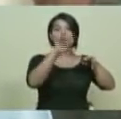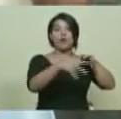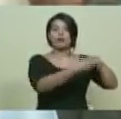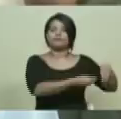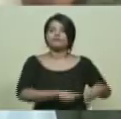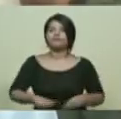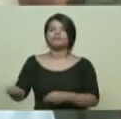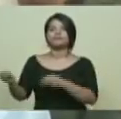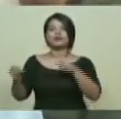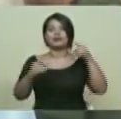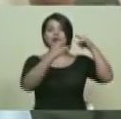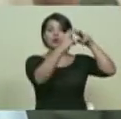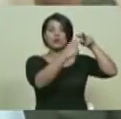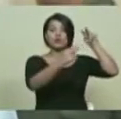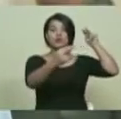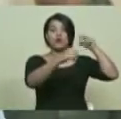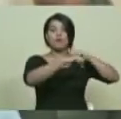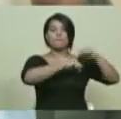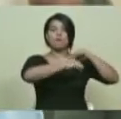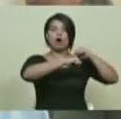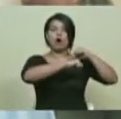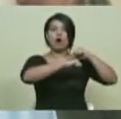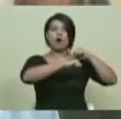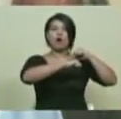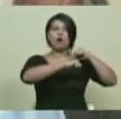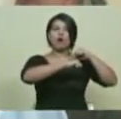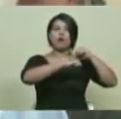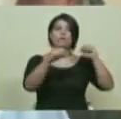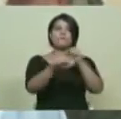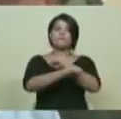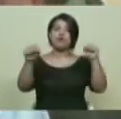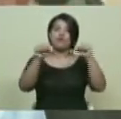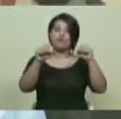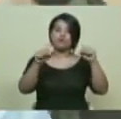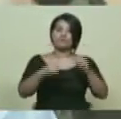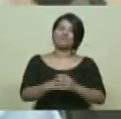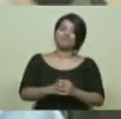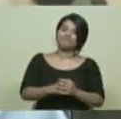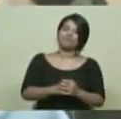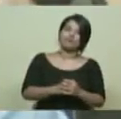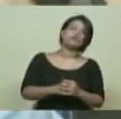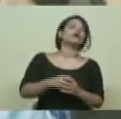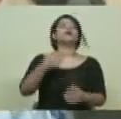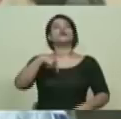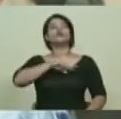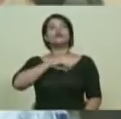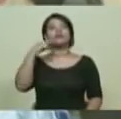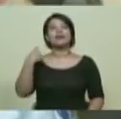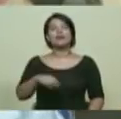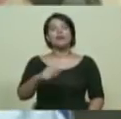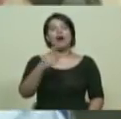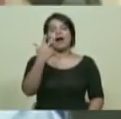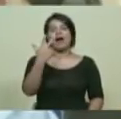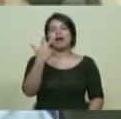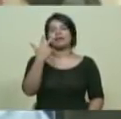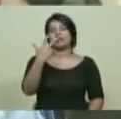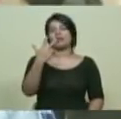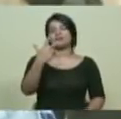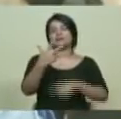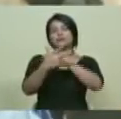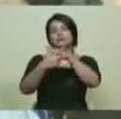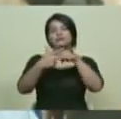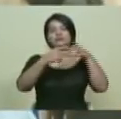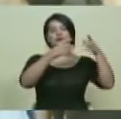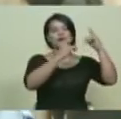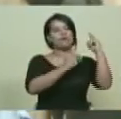la sobrecarga eléctrica. Y le voy a decir por qué. Explotó. Y es tan sencillo. Nosotros tenemos tres tipos de estaciones